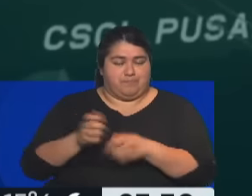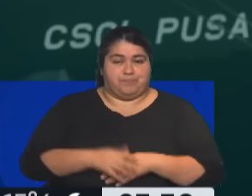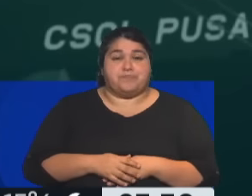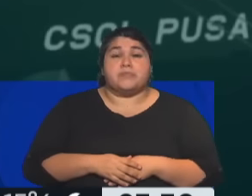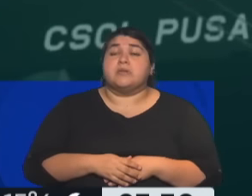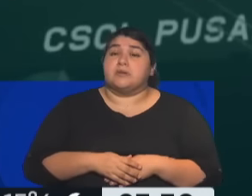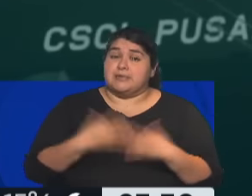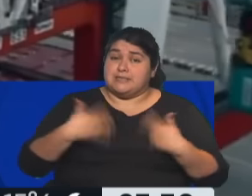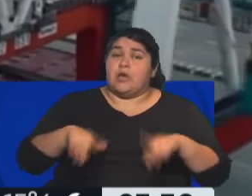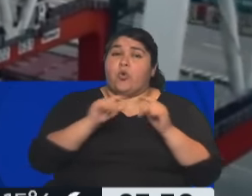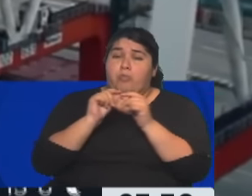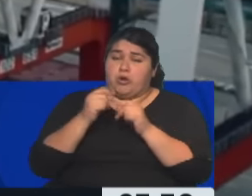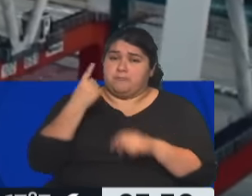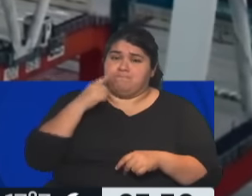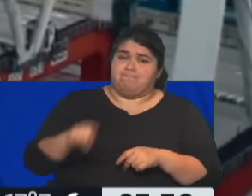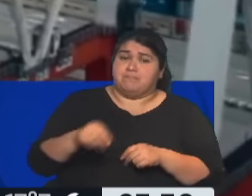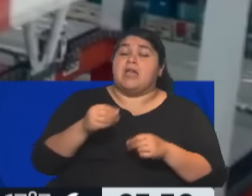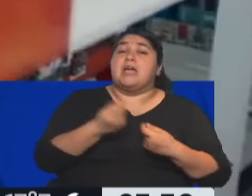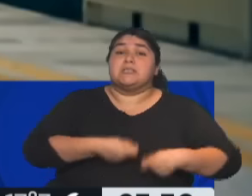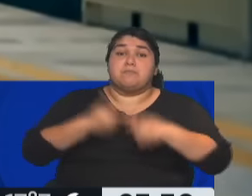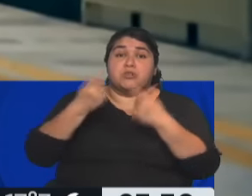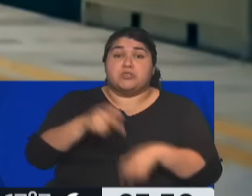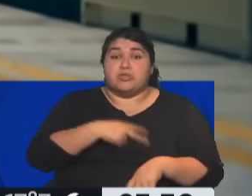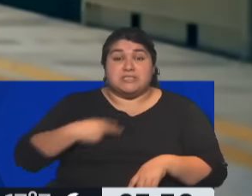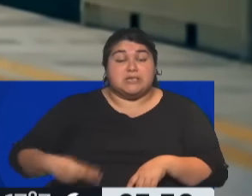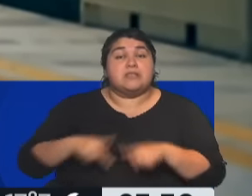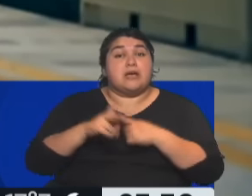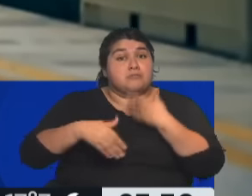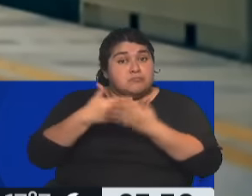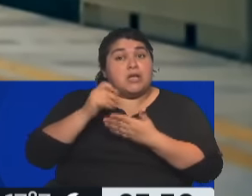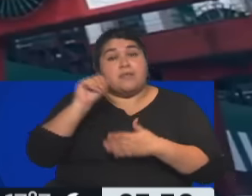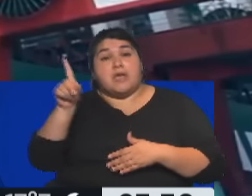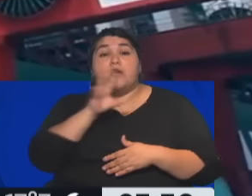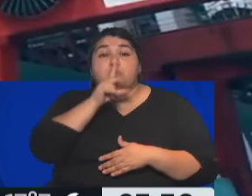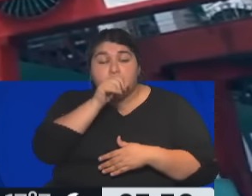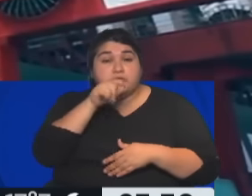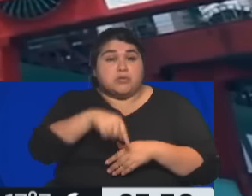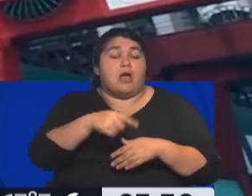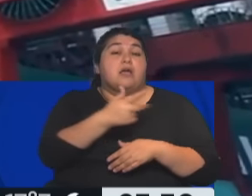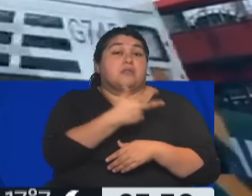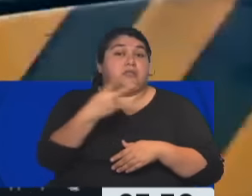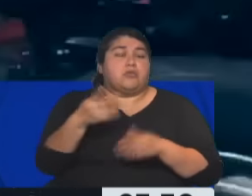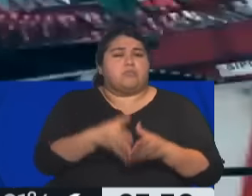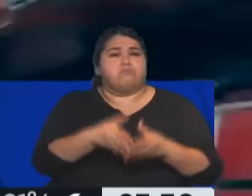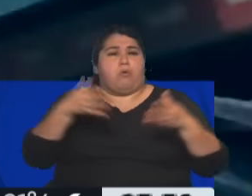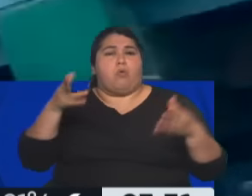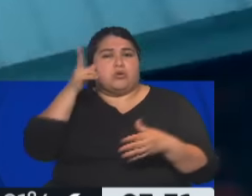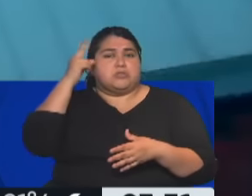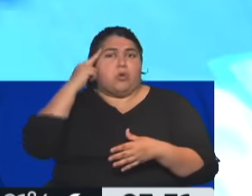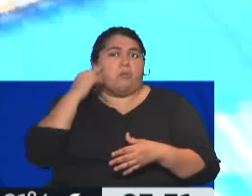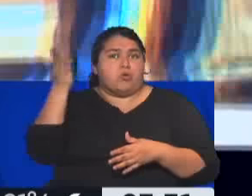Los números son elocuentes. Las exportaciones chinas de tecnologías de uso dual a Rusia pasaron de un 32 a un